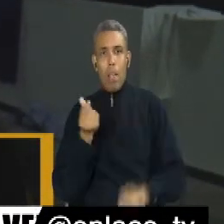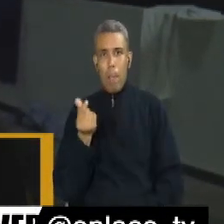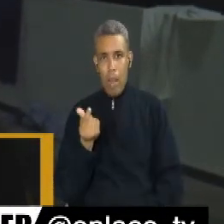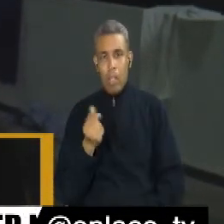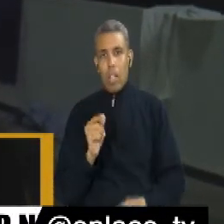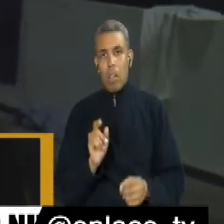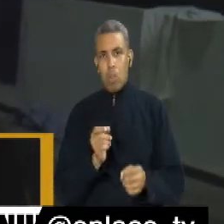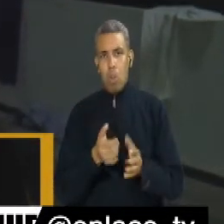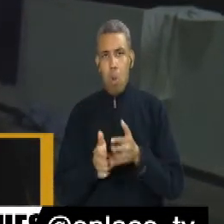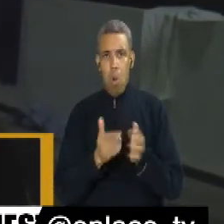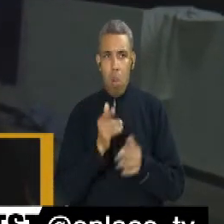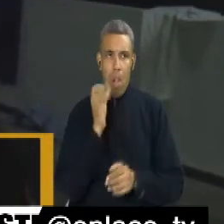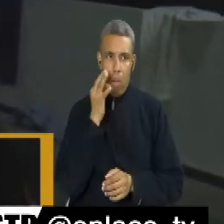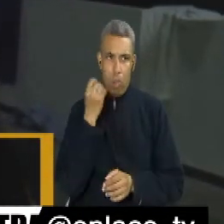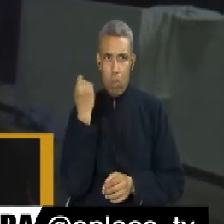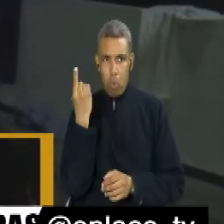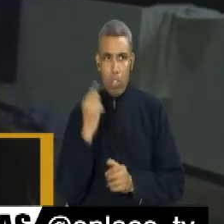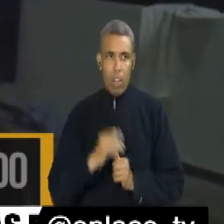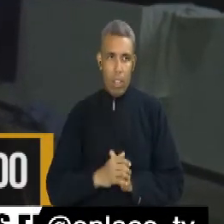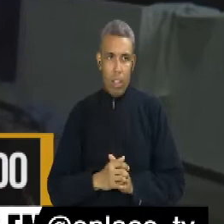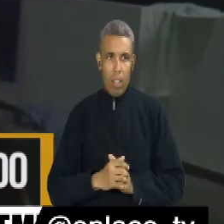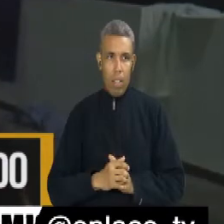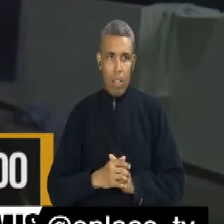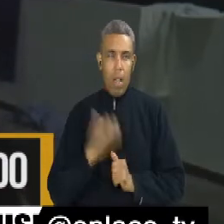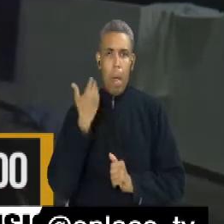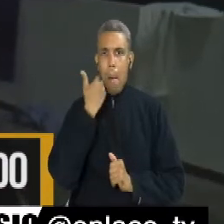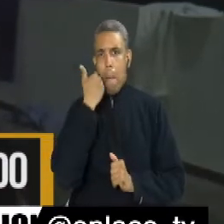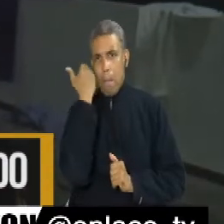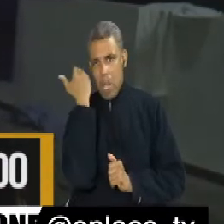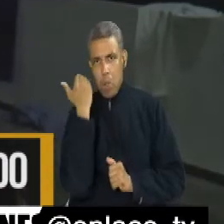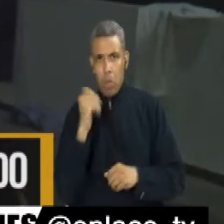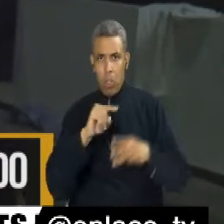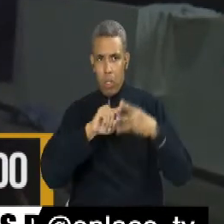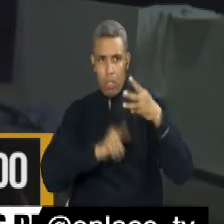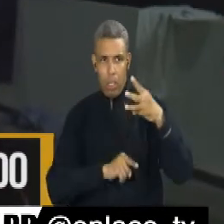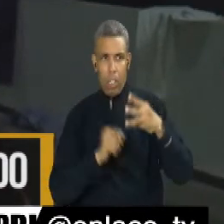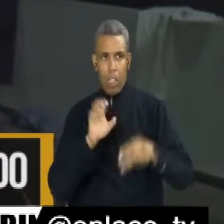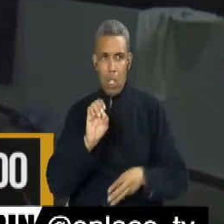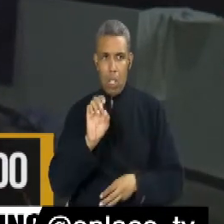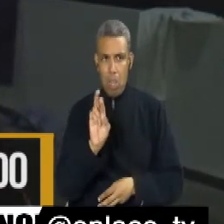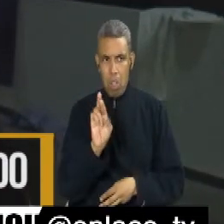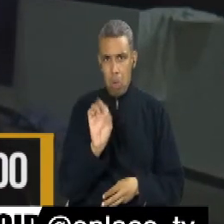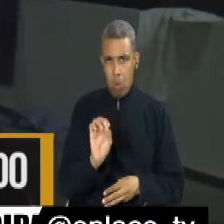diferentes categorías. En mayores cogimos 3 medallas de oro,